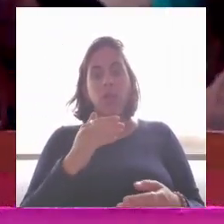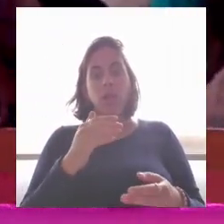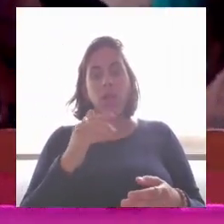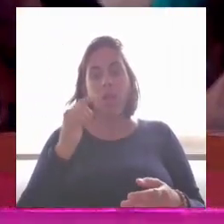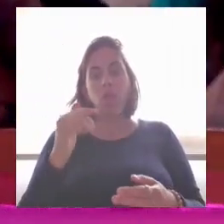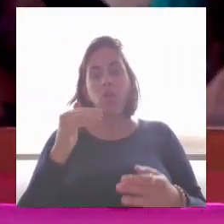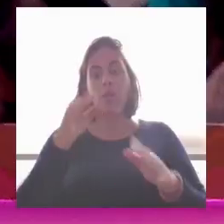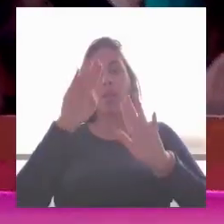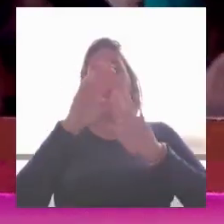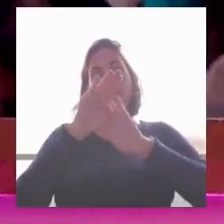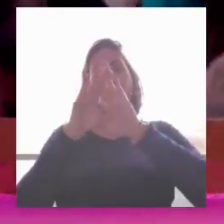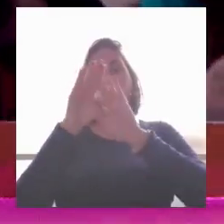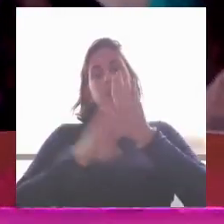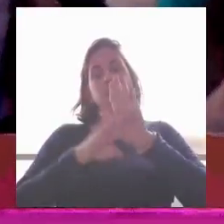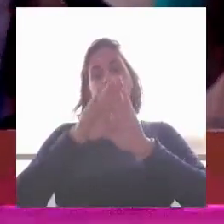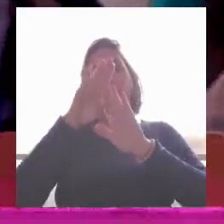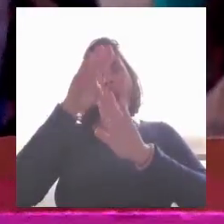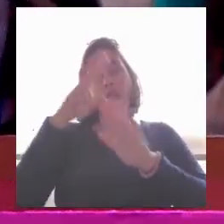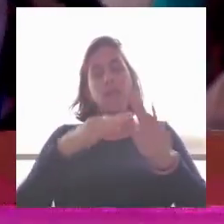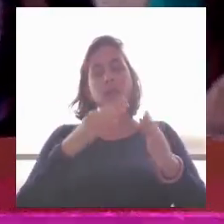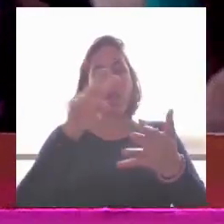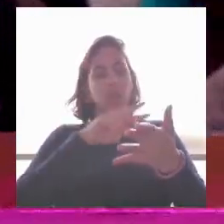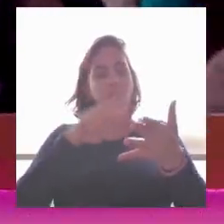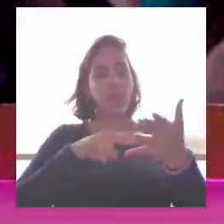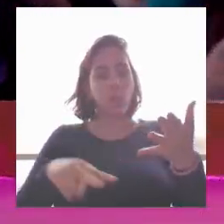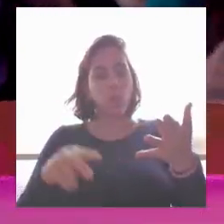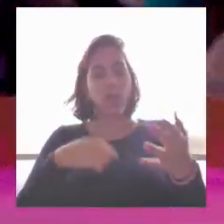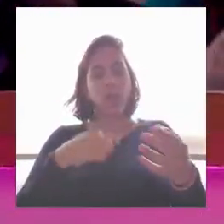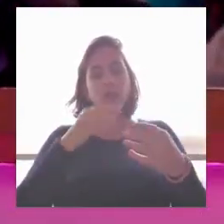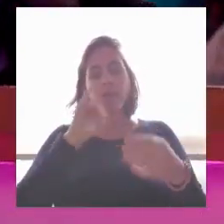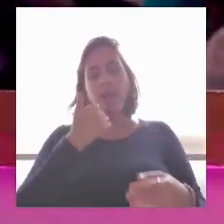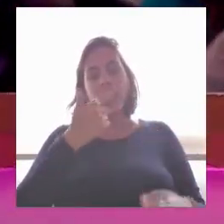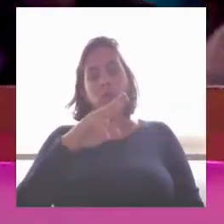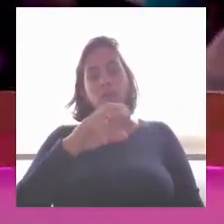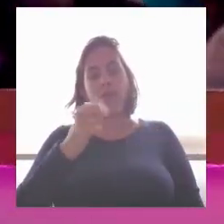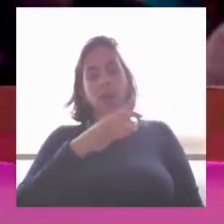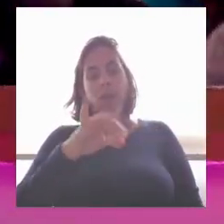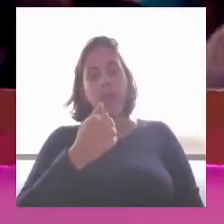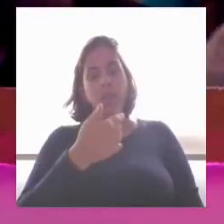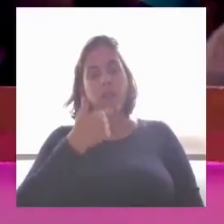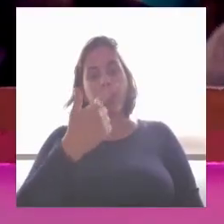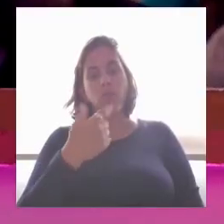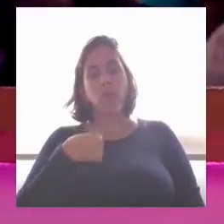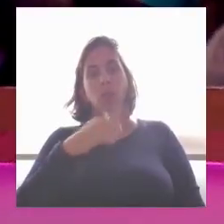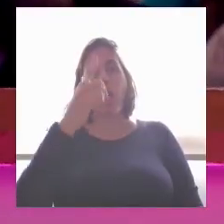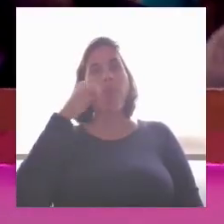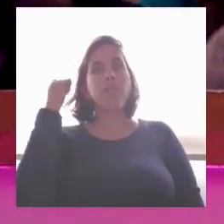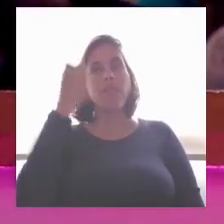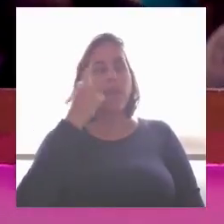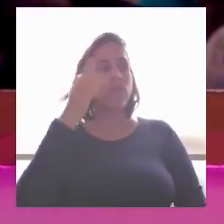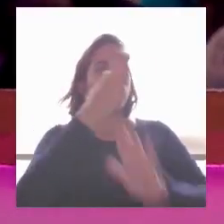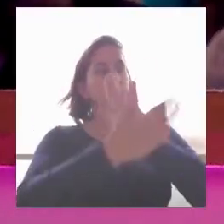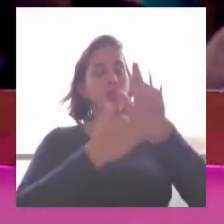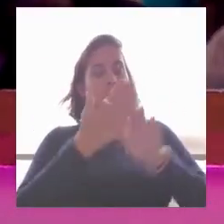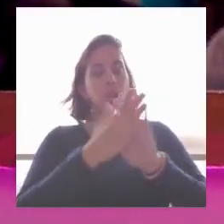lectura, que ya dijo Valentina, de dónde se arrojan los datos nacionales, internacionales. Tenemos los